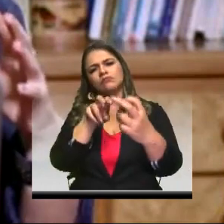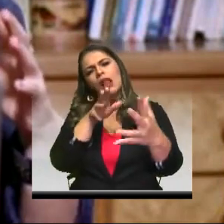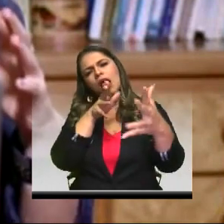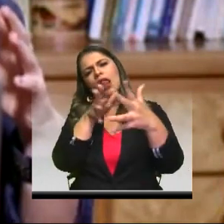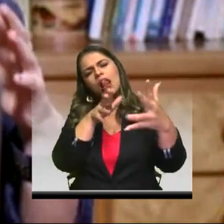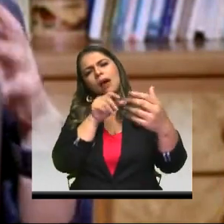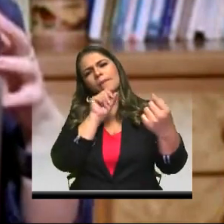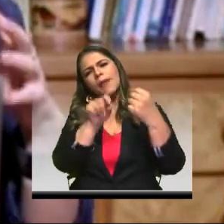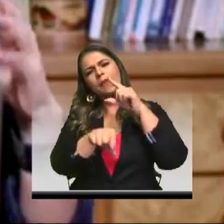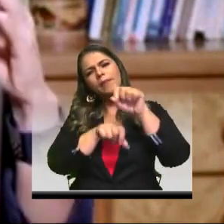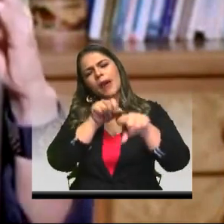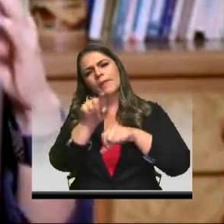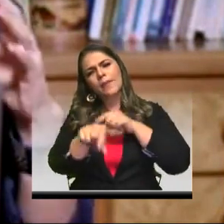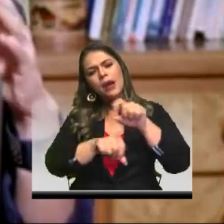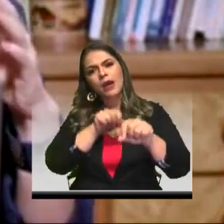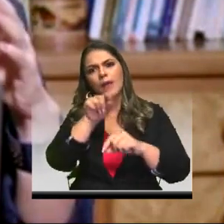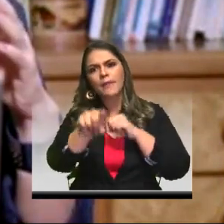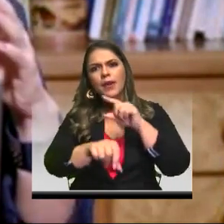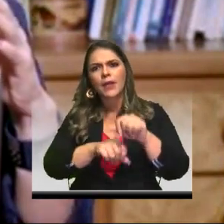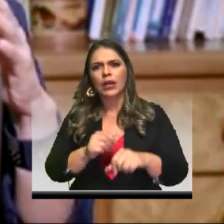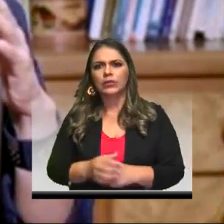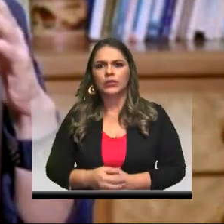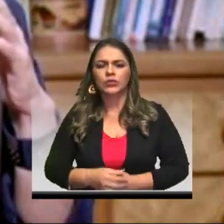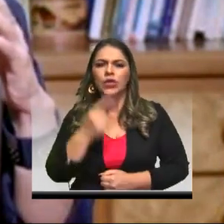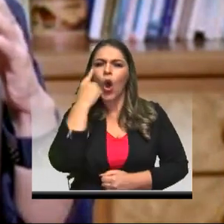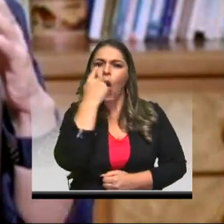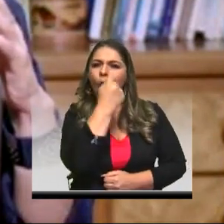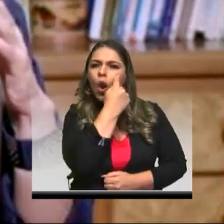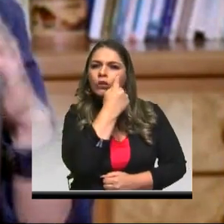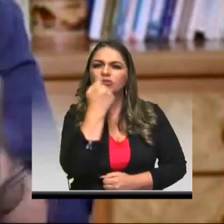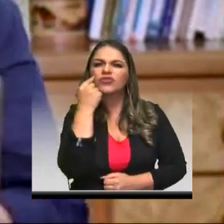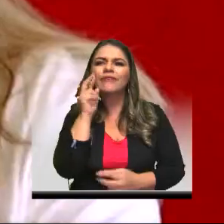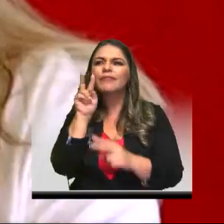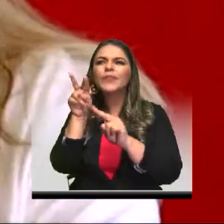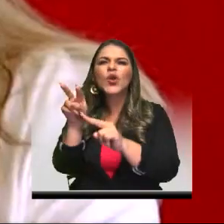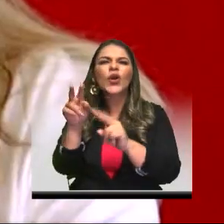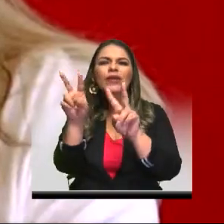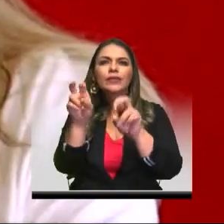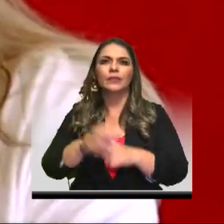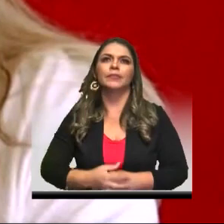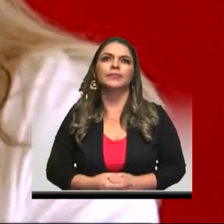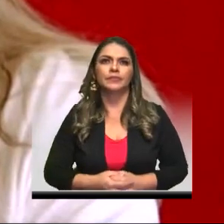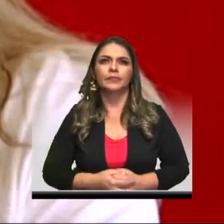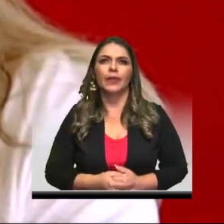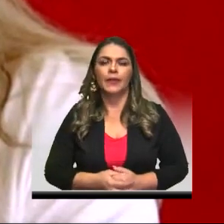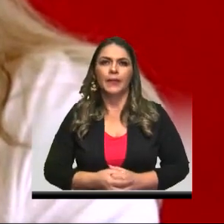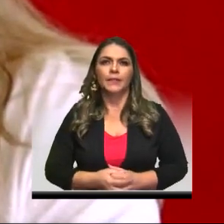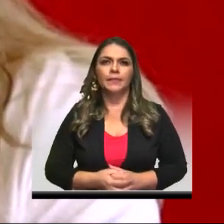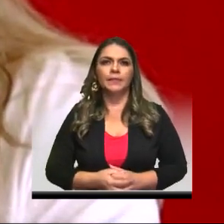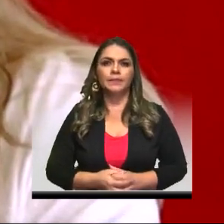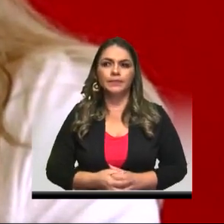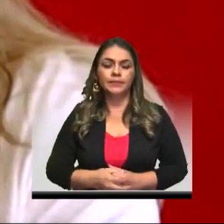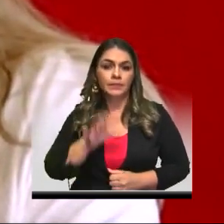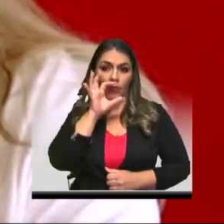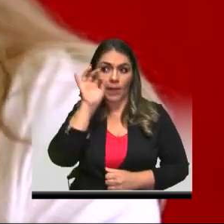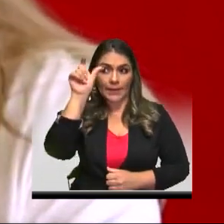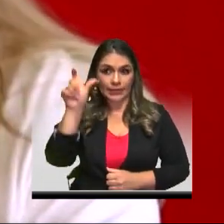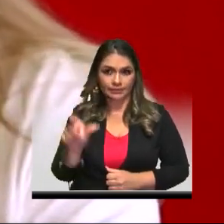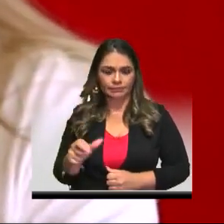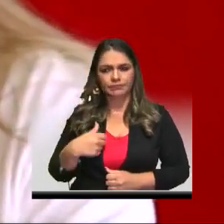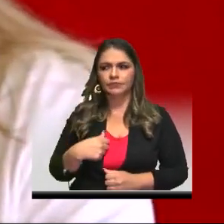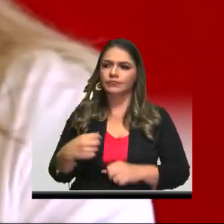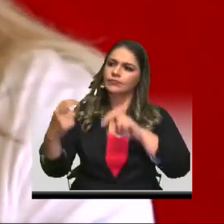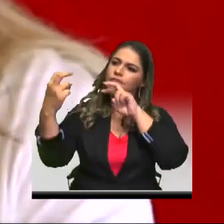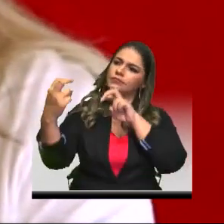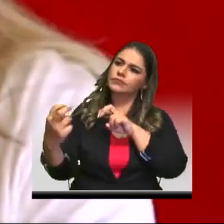daño que ha causado. Mónica, ¿qué ves en esos ojos? Bueno, en el caso prácticamente del Chapo Guzmán, él se ve